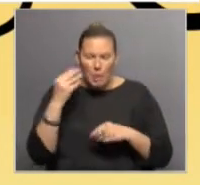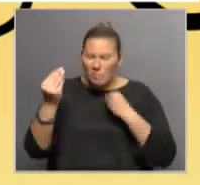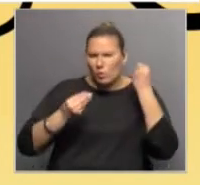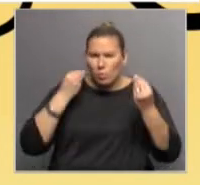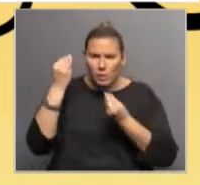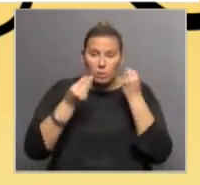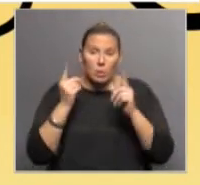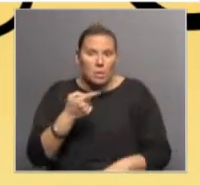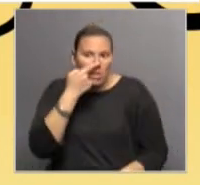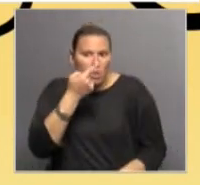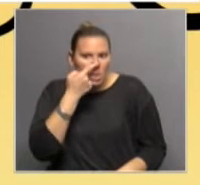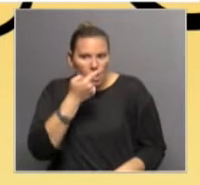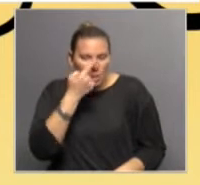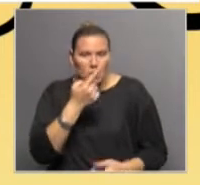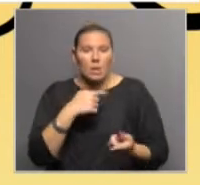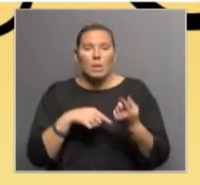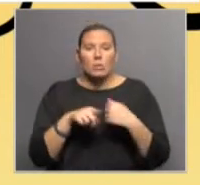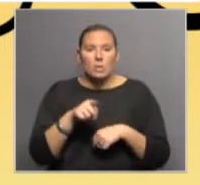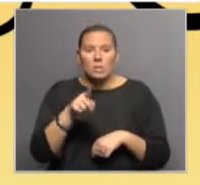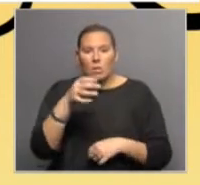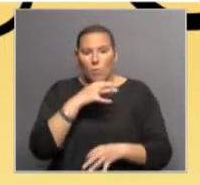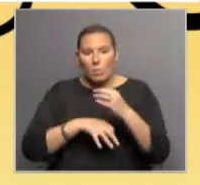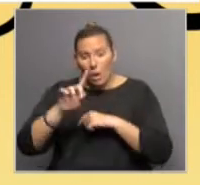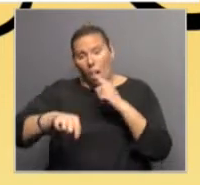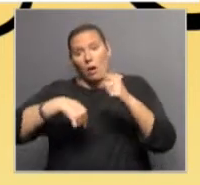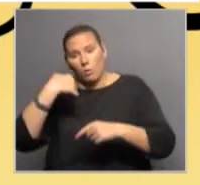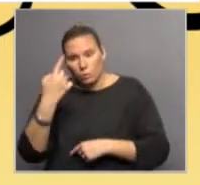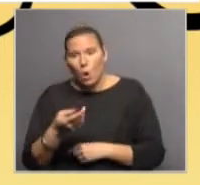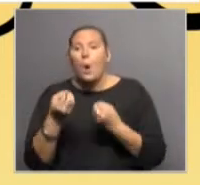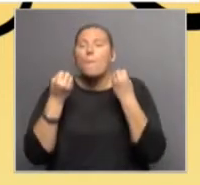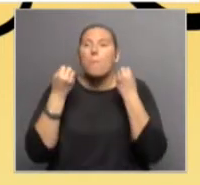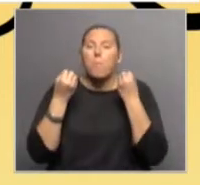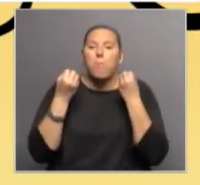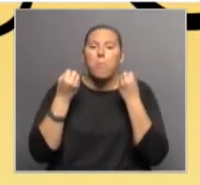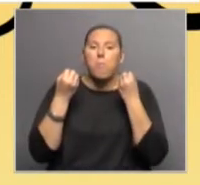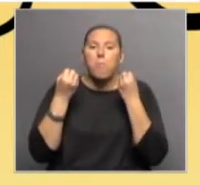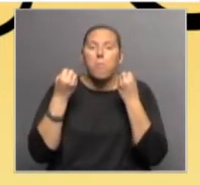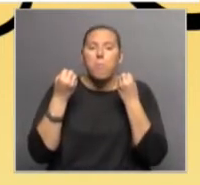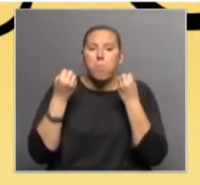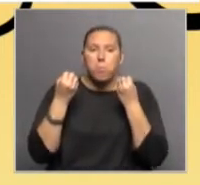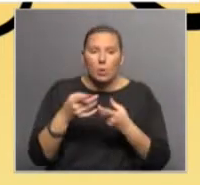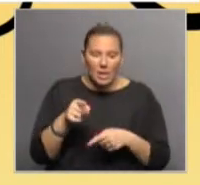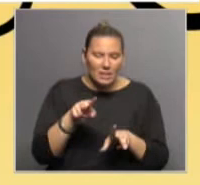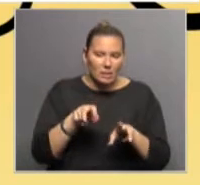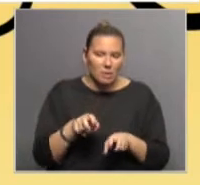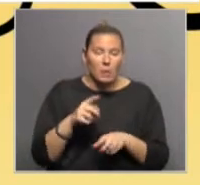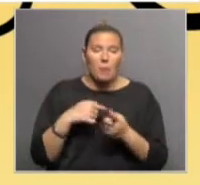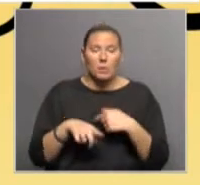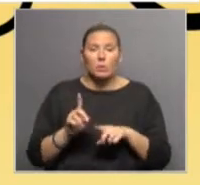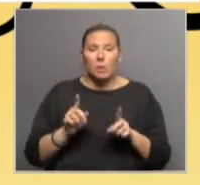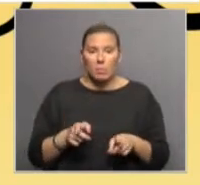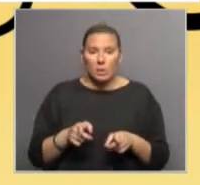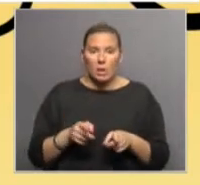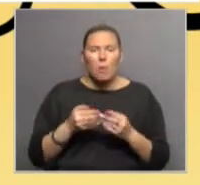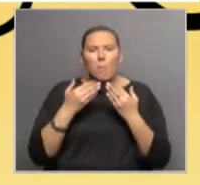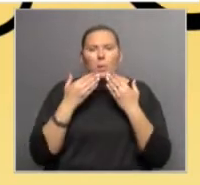preocupación, sino interés. Entonces, ella nos va a explicar en el próximo bloque por qué sobre esto. Pero además,